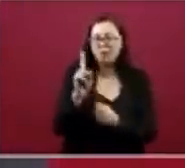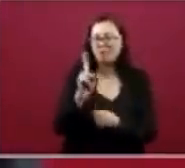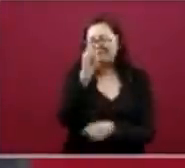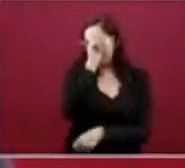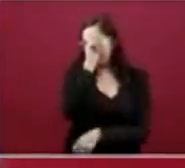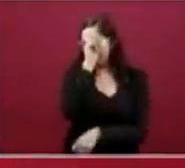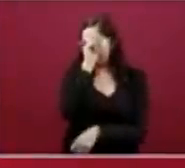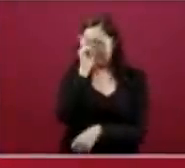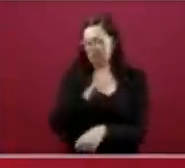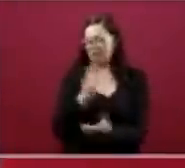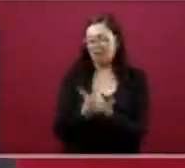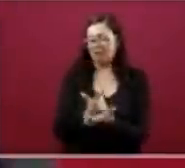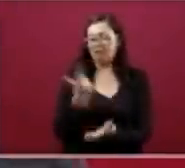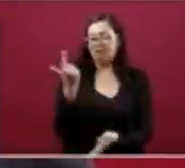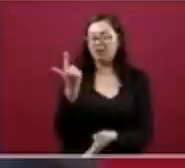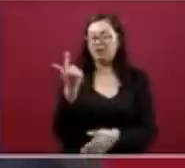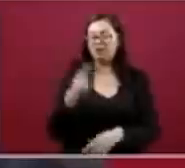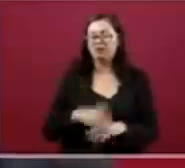peor